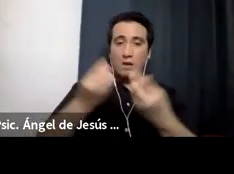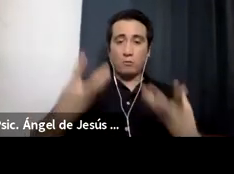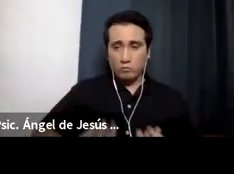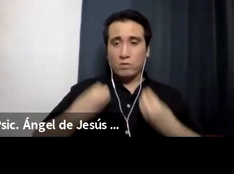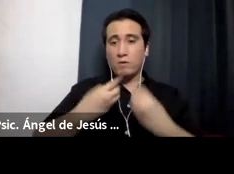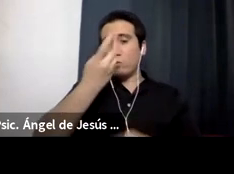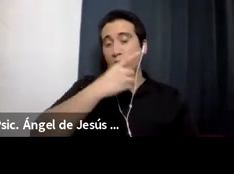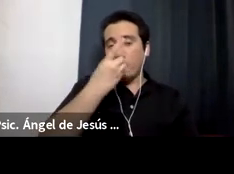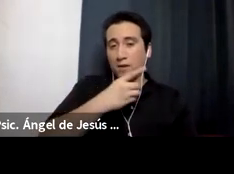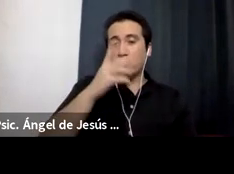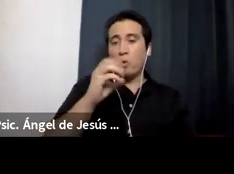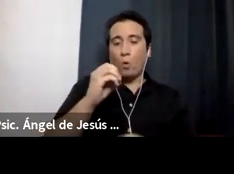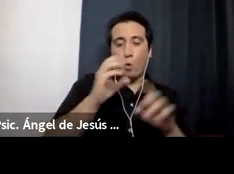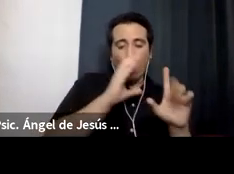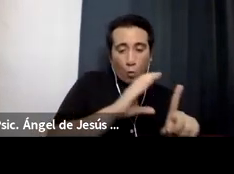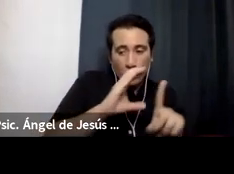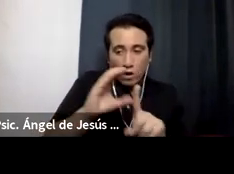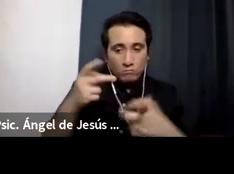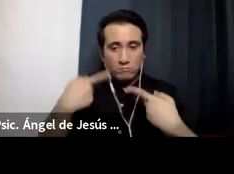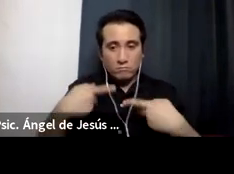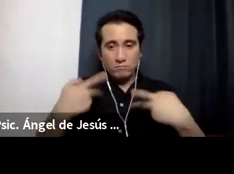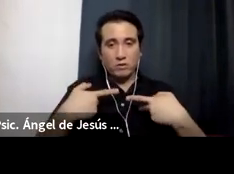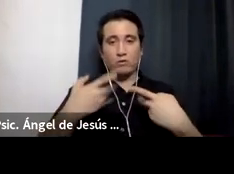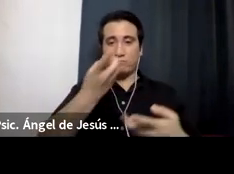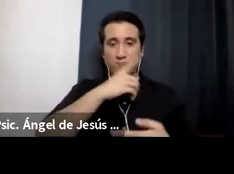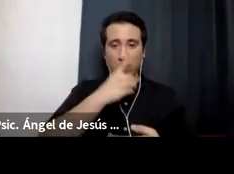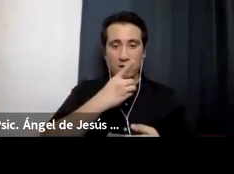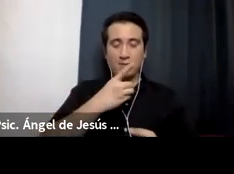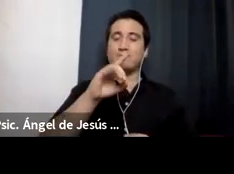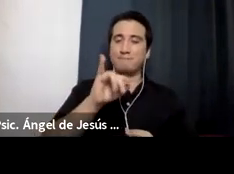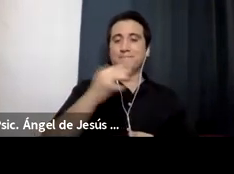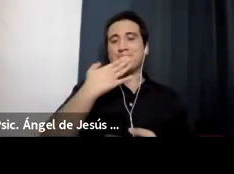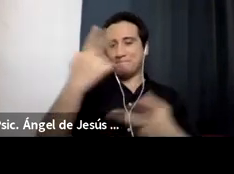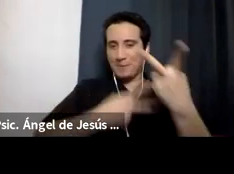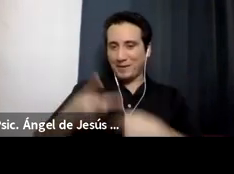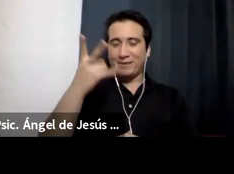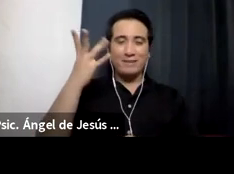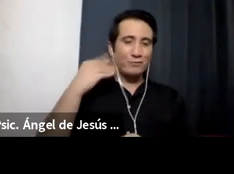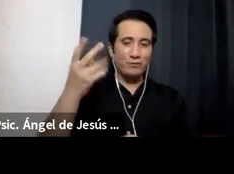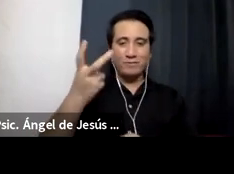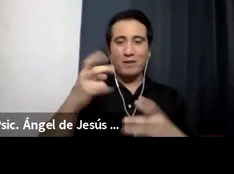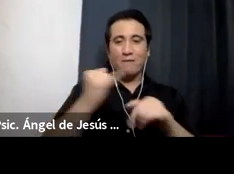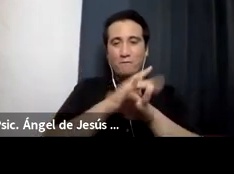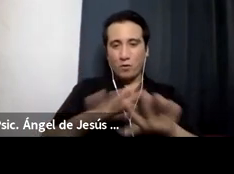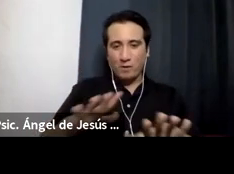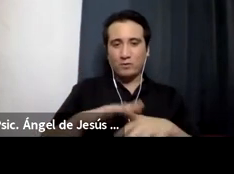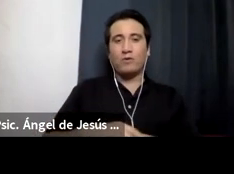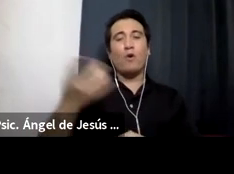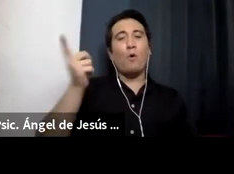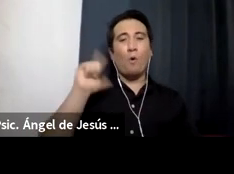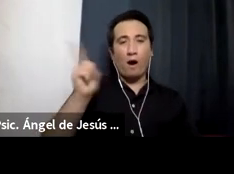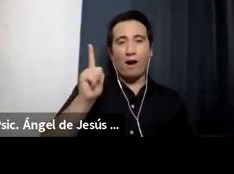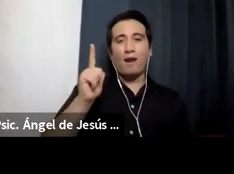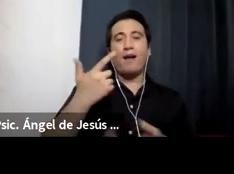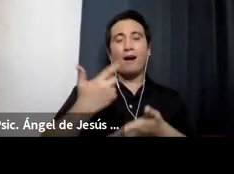diabetes o tenemos a nuestro cuidado a alguna persona con diabetes, pues por supuesto son bienvenidos a escuchar la información y ojalá que les sea de